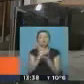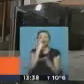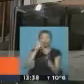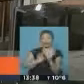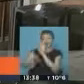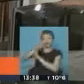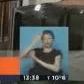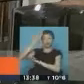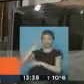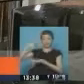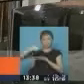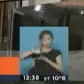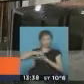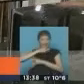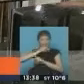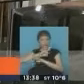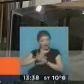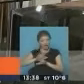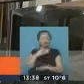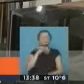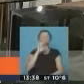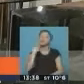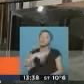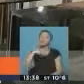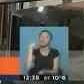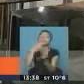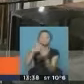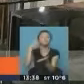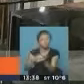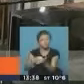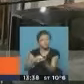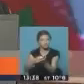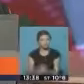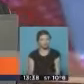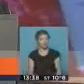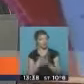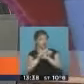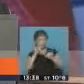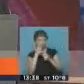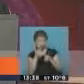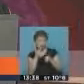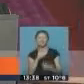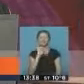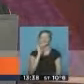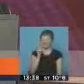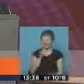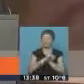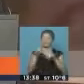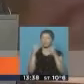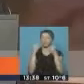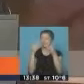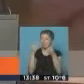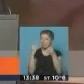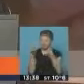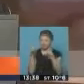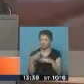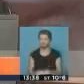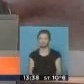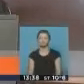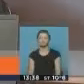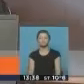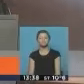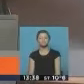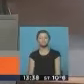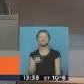de retroactivo y quiere saber cuándo estará el pago Hay buenas noticias para la señora Hay buenas noticias para Andrea efectivamente